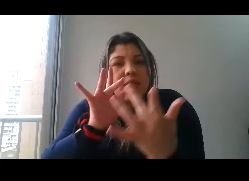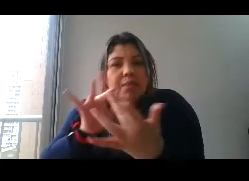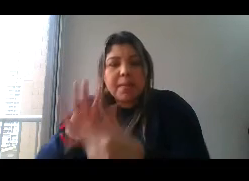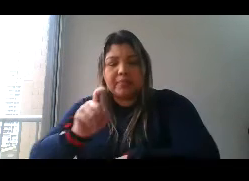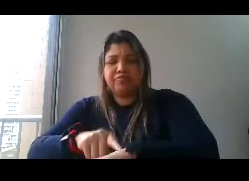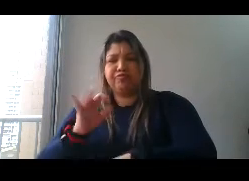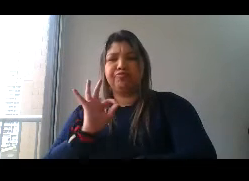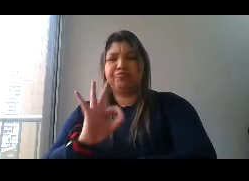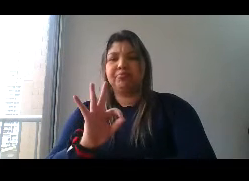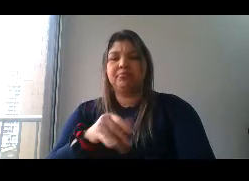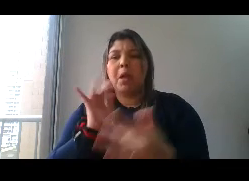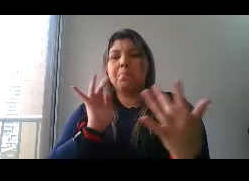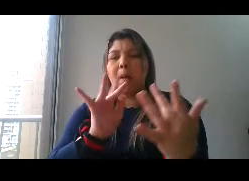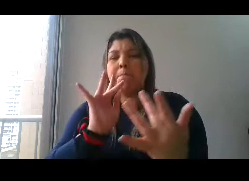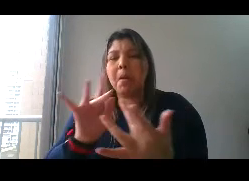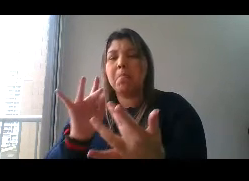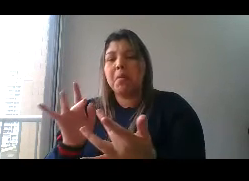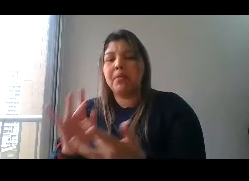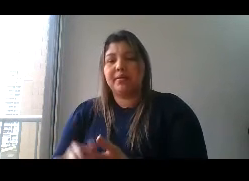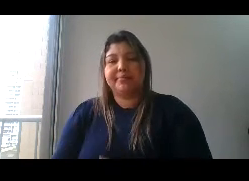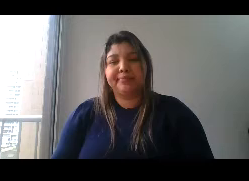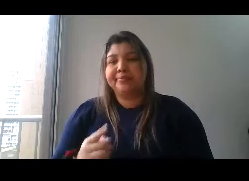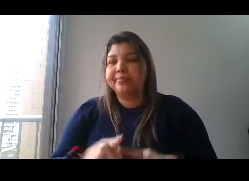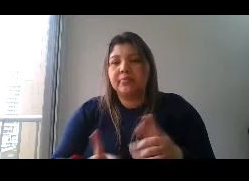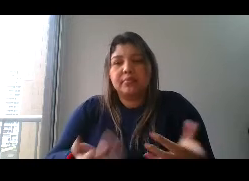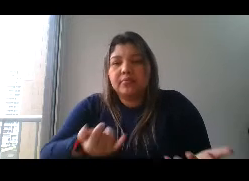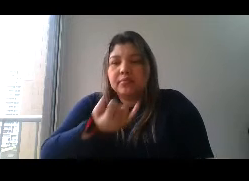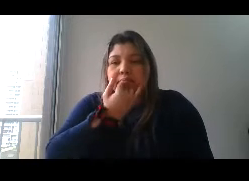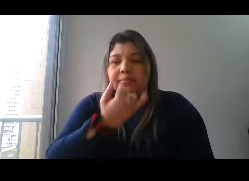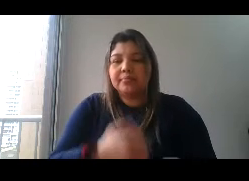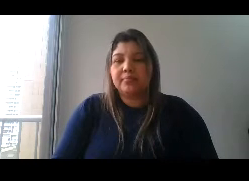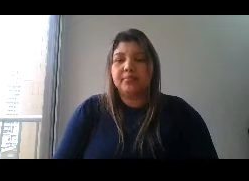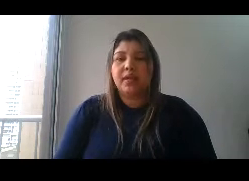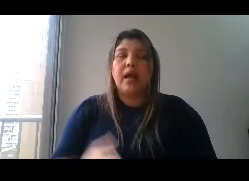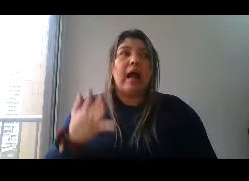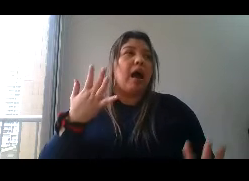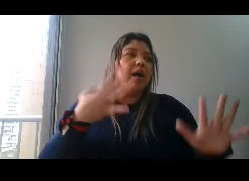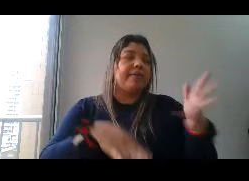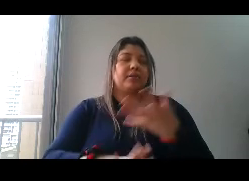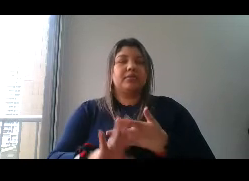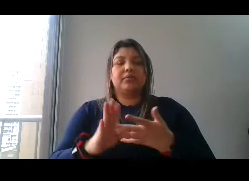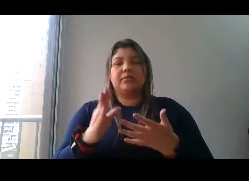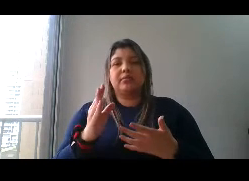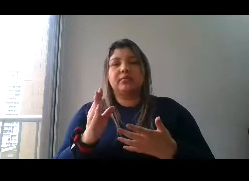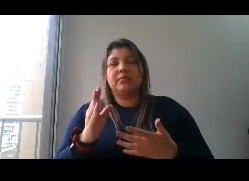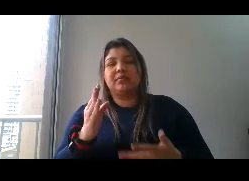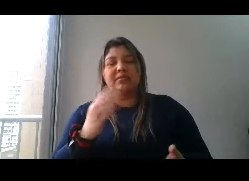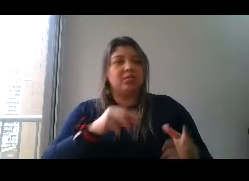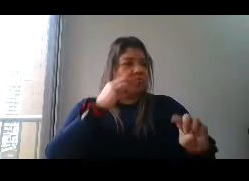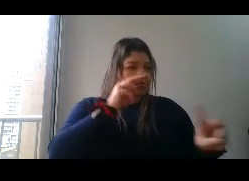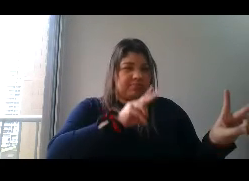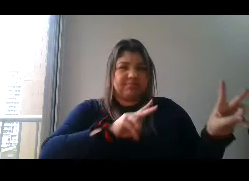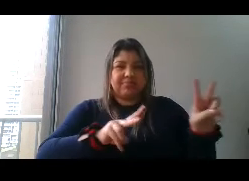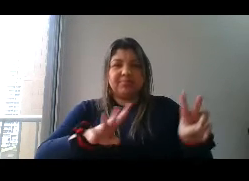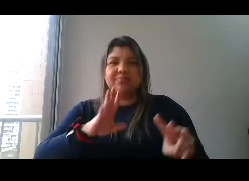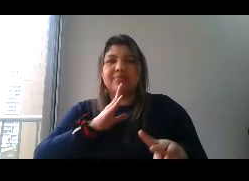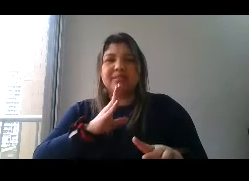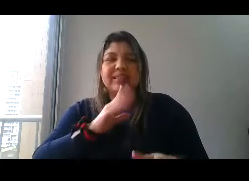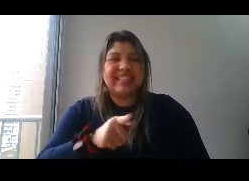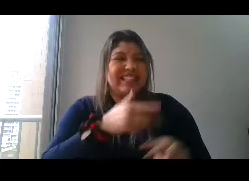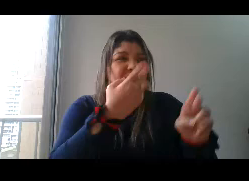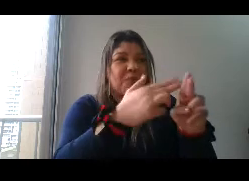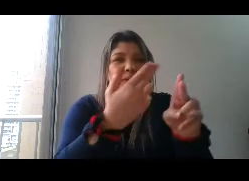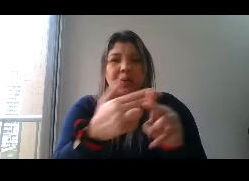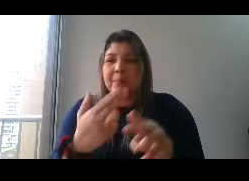correcta. Pero resulta que a veces durante la identificación de estos pacientes no los llamamos por su